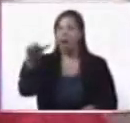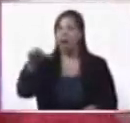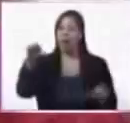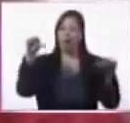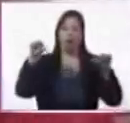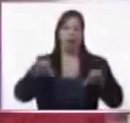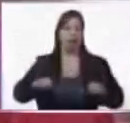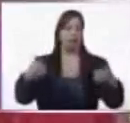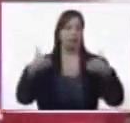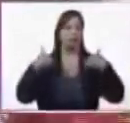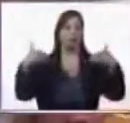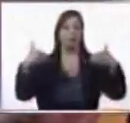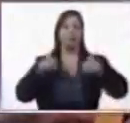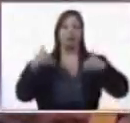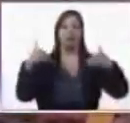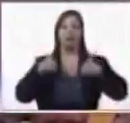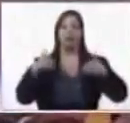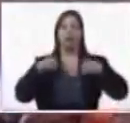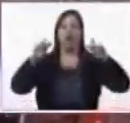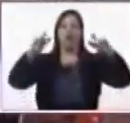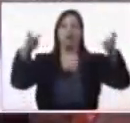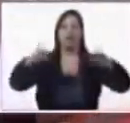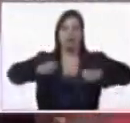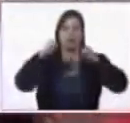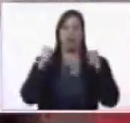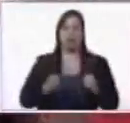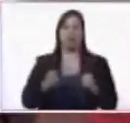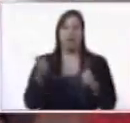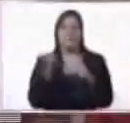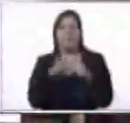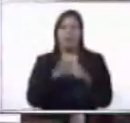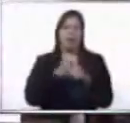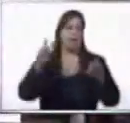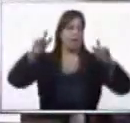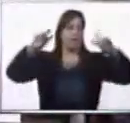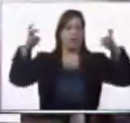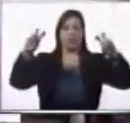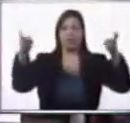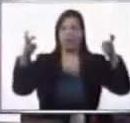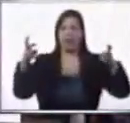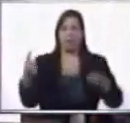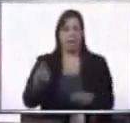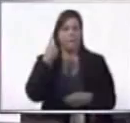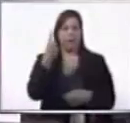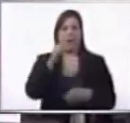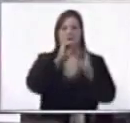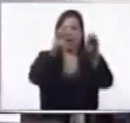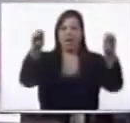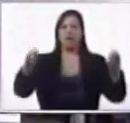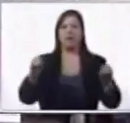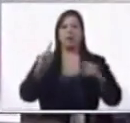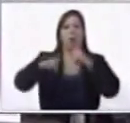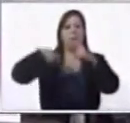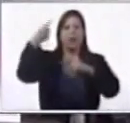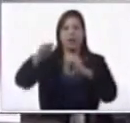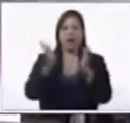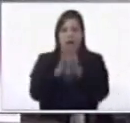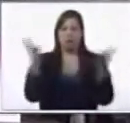Lo primero que vamos a hacer es el tema de la seguridad. El primer tema. Invito a los muchachos para mañana.